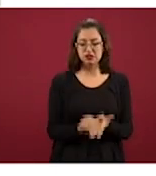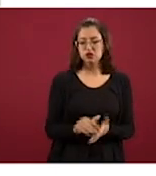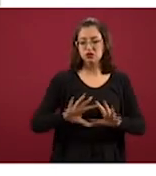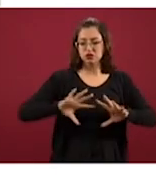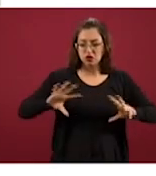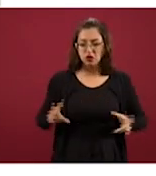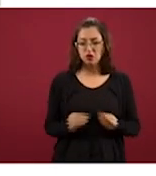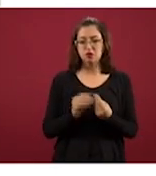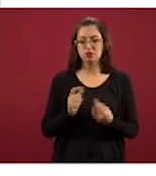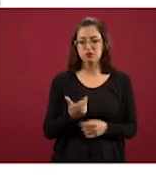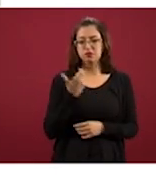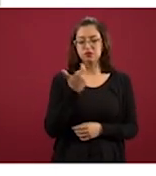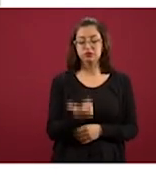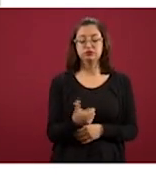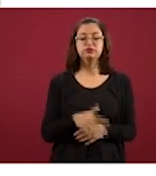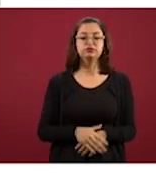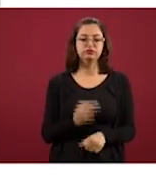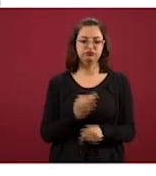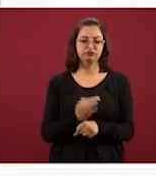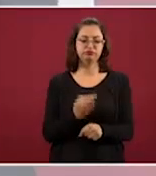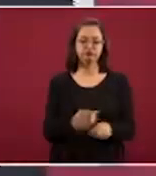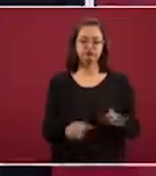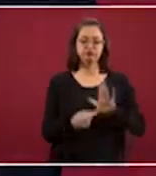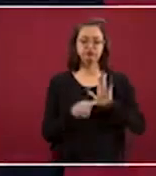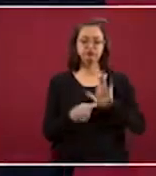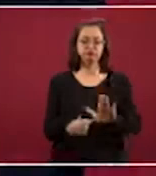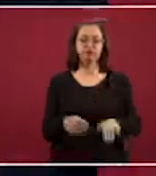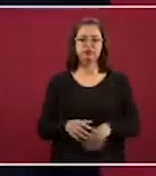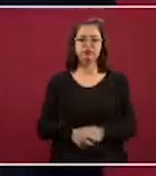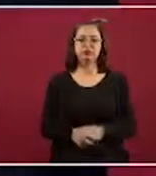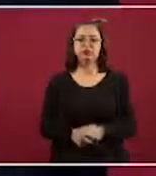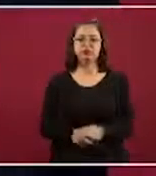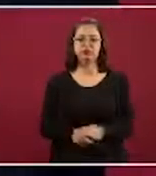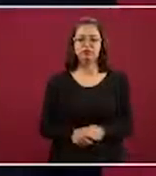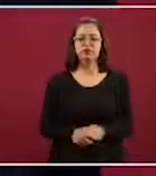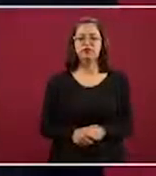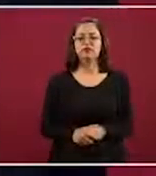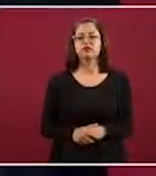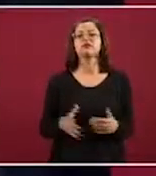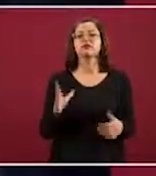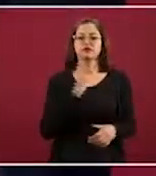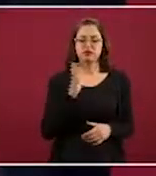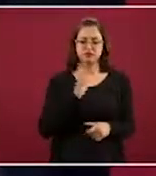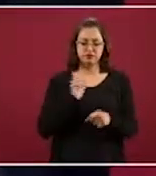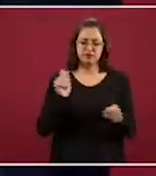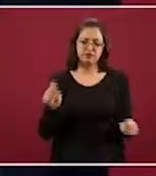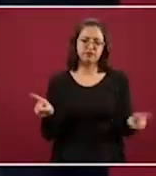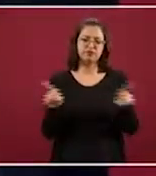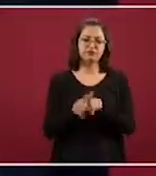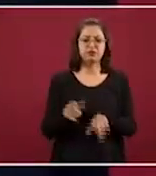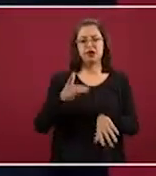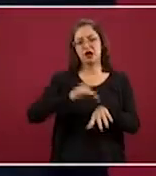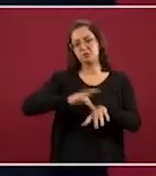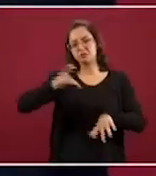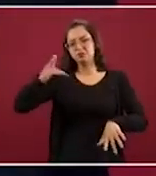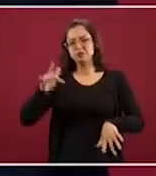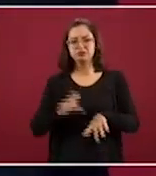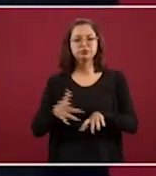vehículos. Ahorita les presentamos las fotografías. Adicionalmente viene una serie de joyas